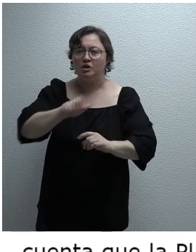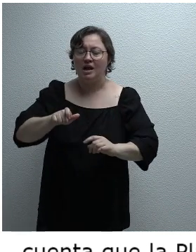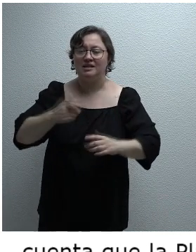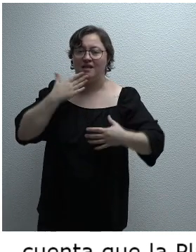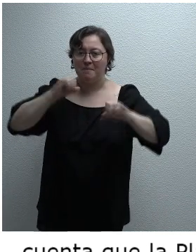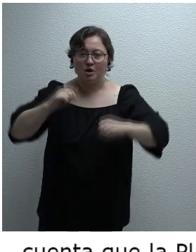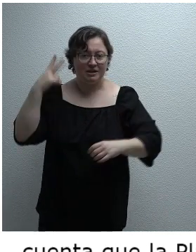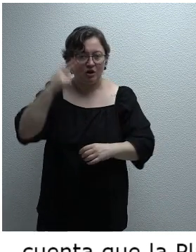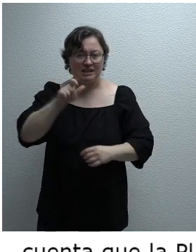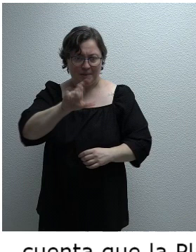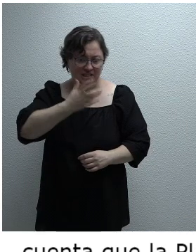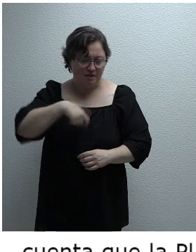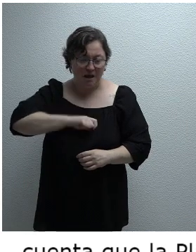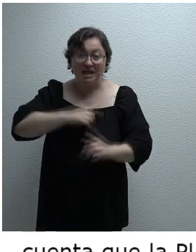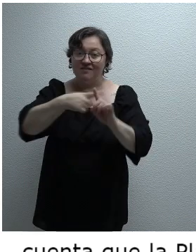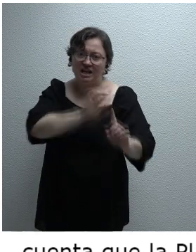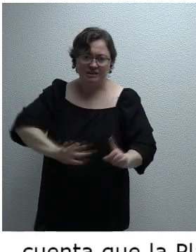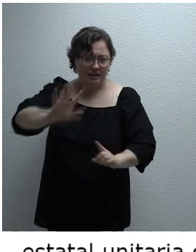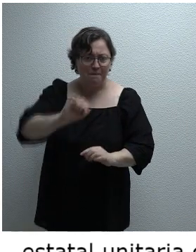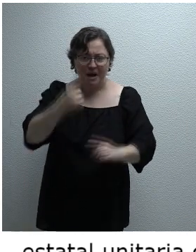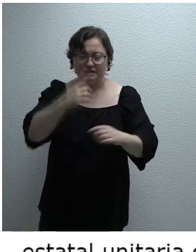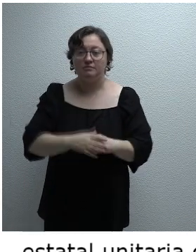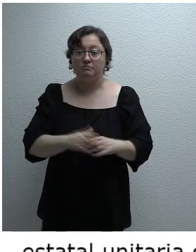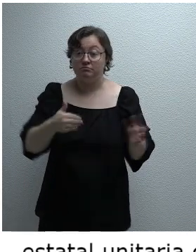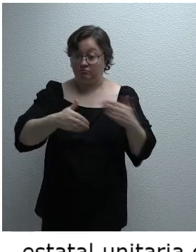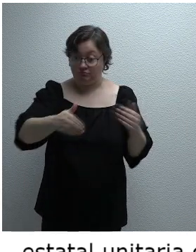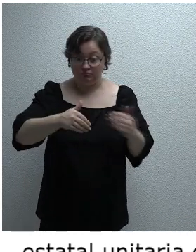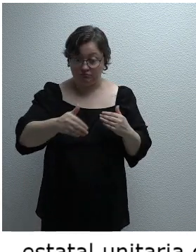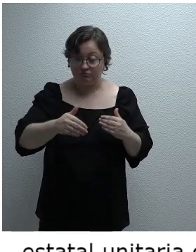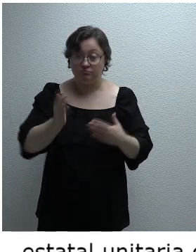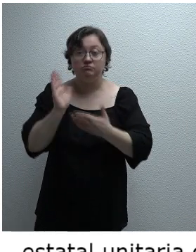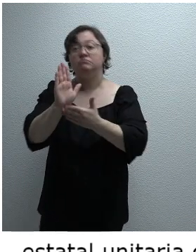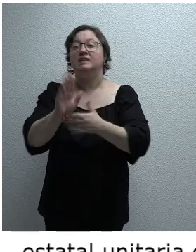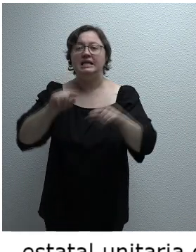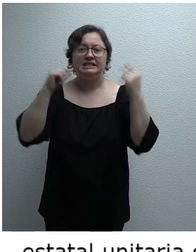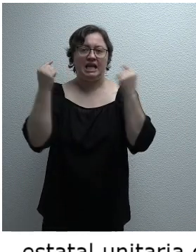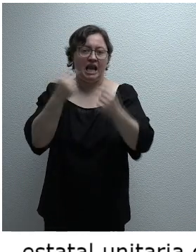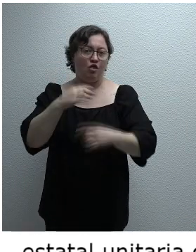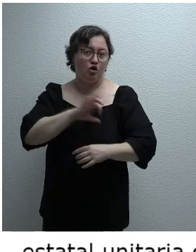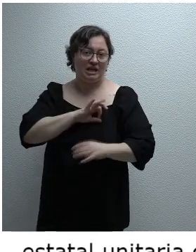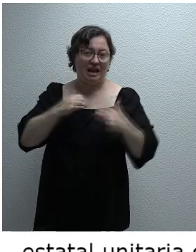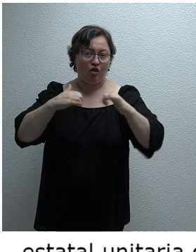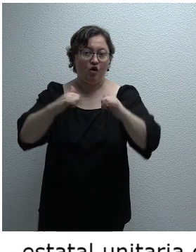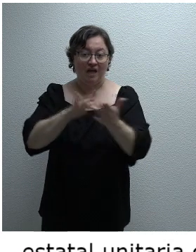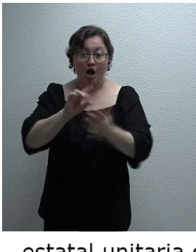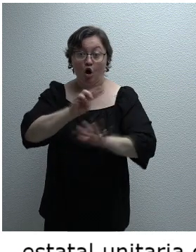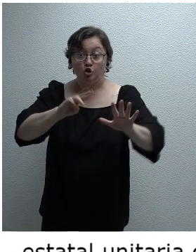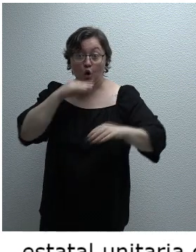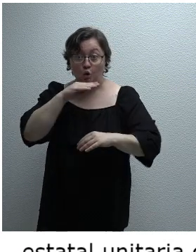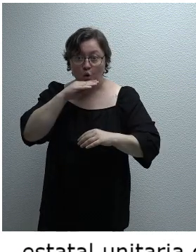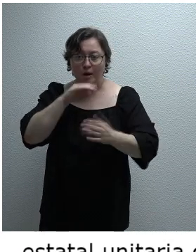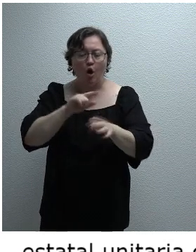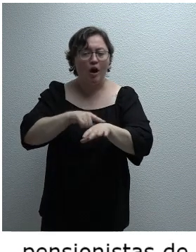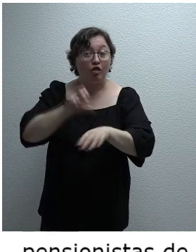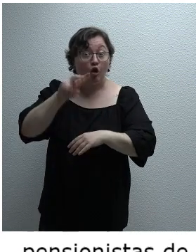pensionistas de este país a nivel estatal, se presentará próximamente en el Senado el día 8 de octubre a las